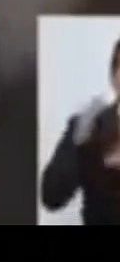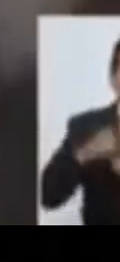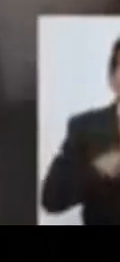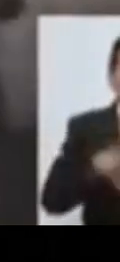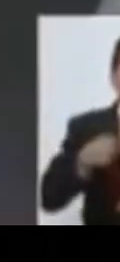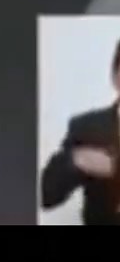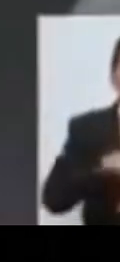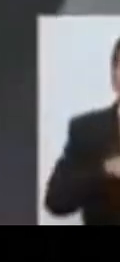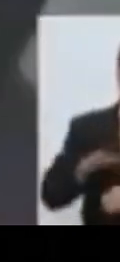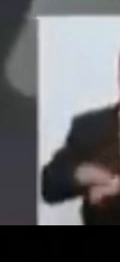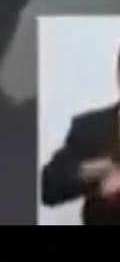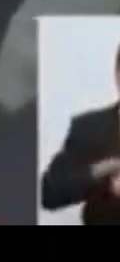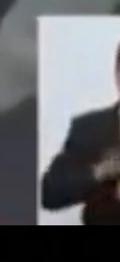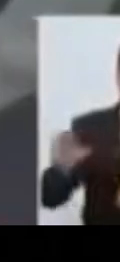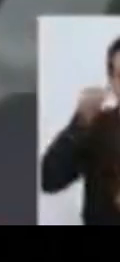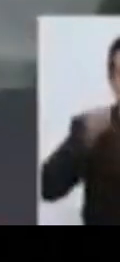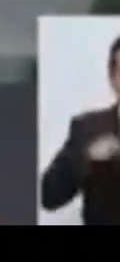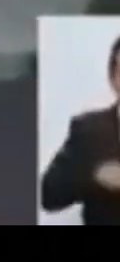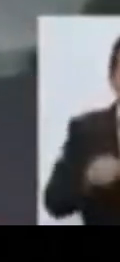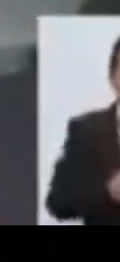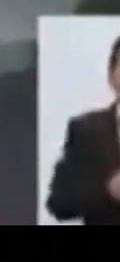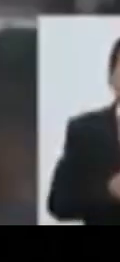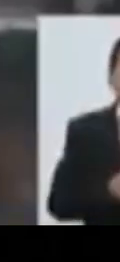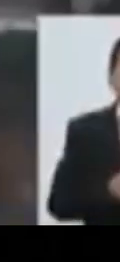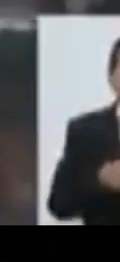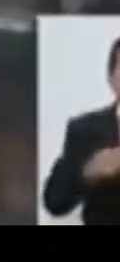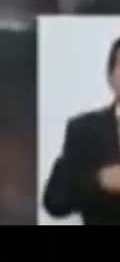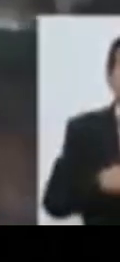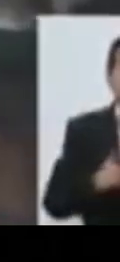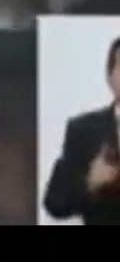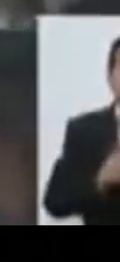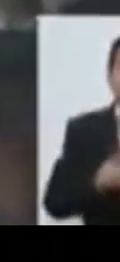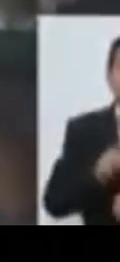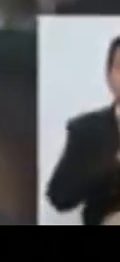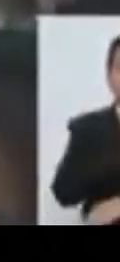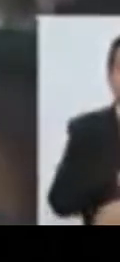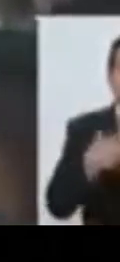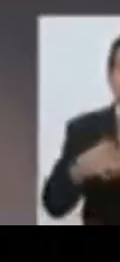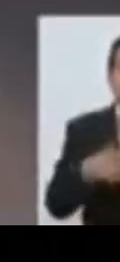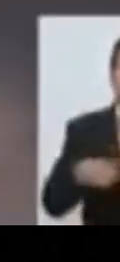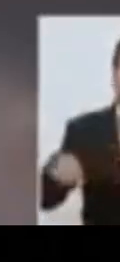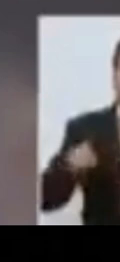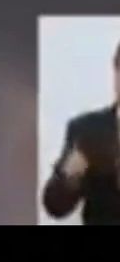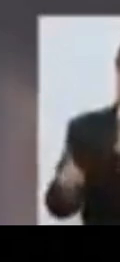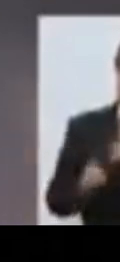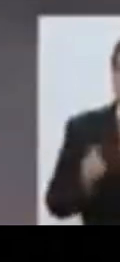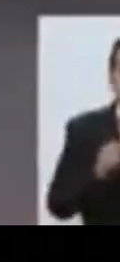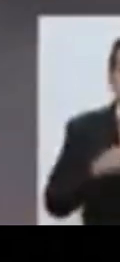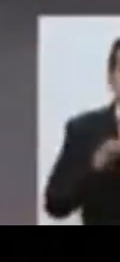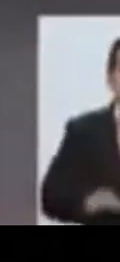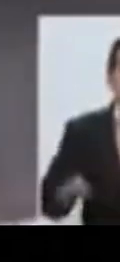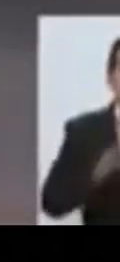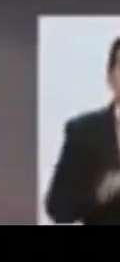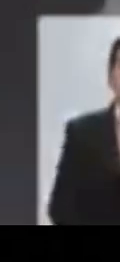vamos a refrescarle la memoria a nuestro pueblo cruceño. Este caso fue muy, muy fuerte. Y se van a seguir develando datos